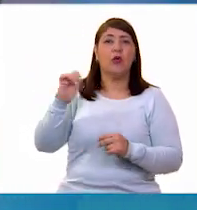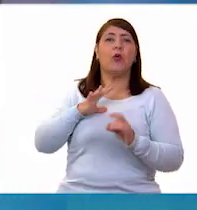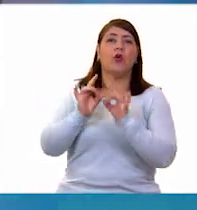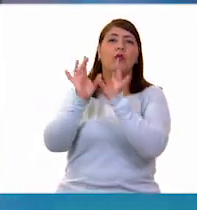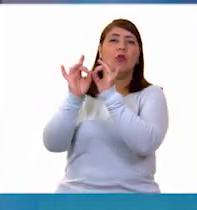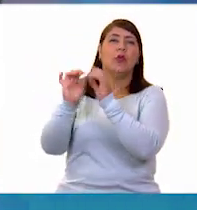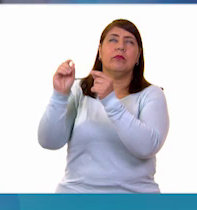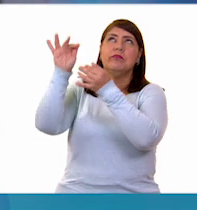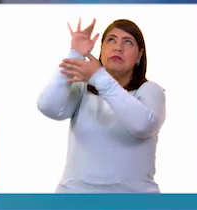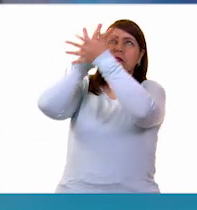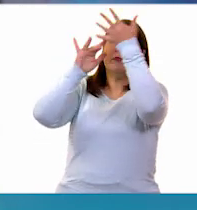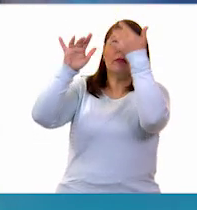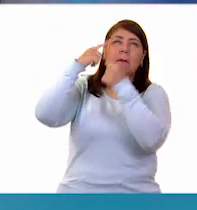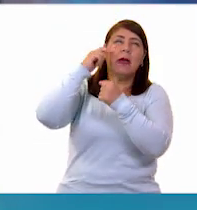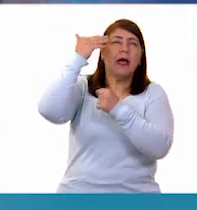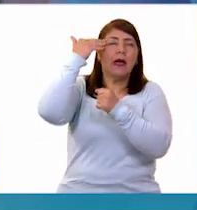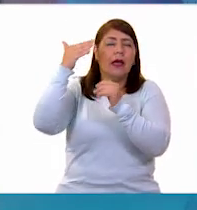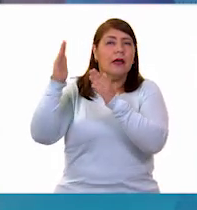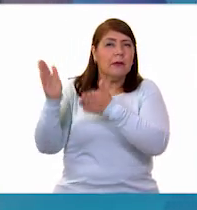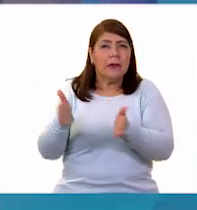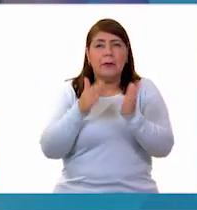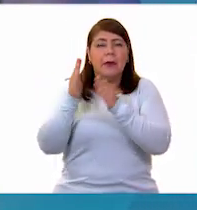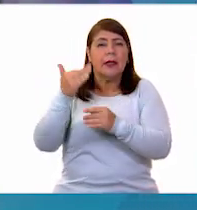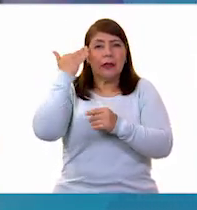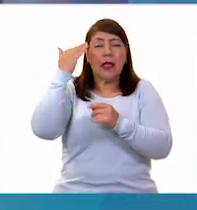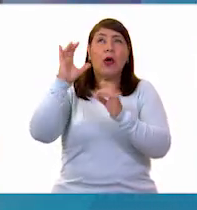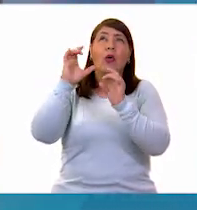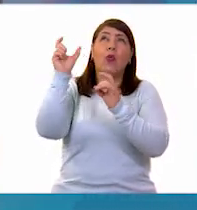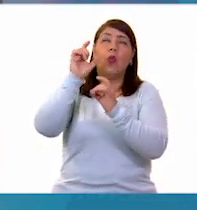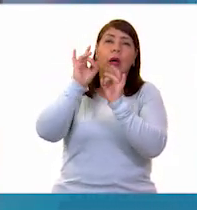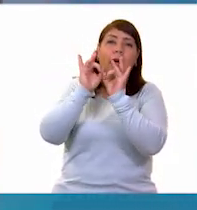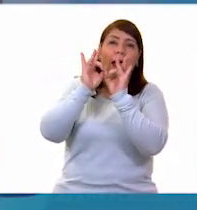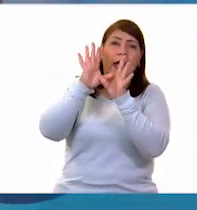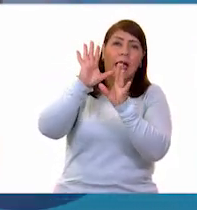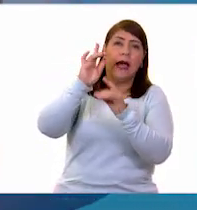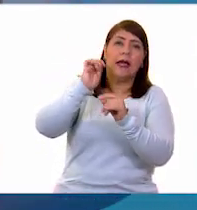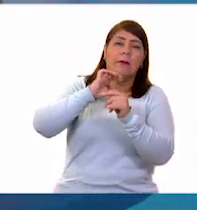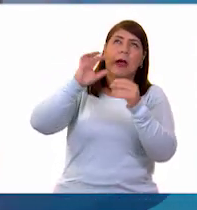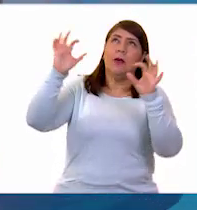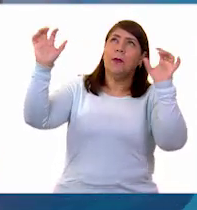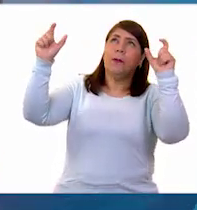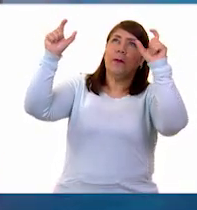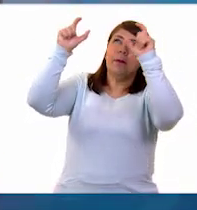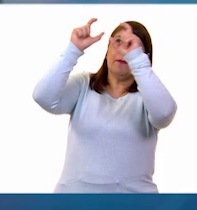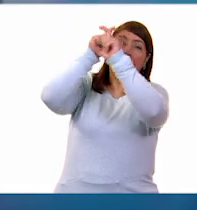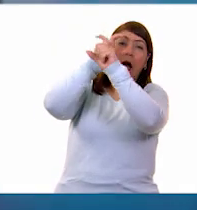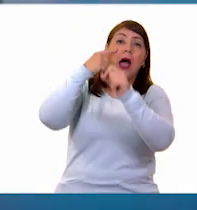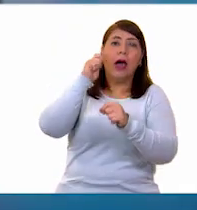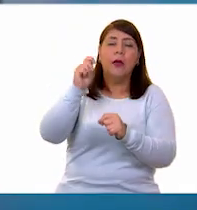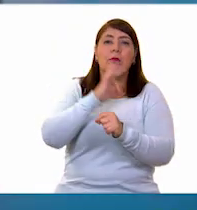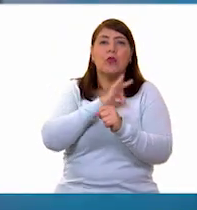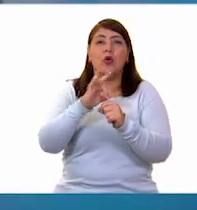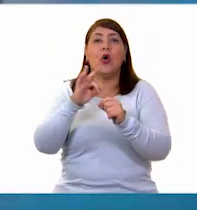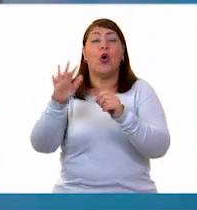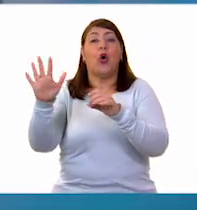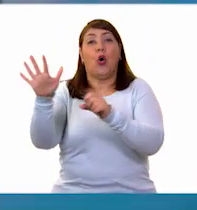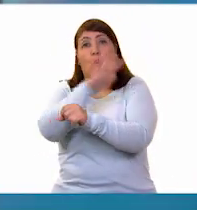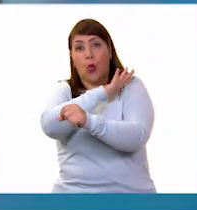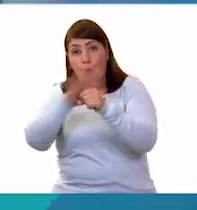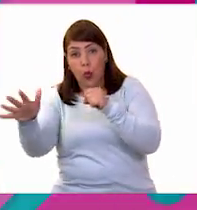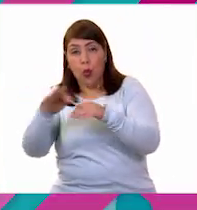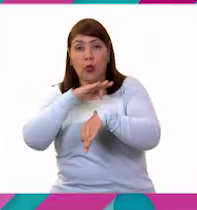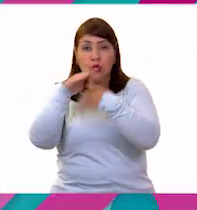astronómicos, periódicos que ocurren cuando un cuerpo celeste pasa enfrente de otro, ocultándolo parcial o